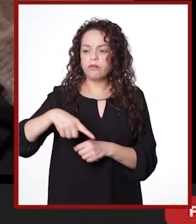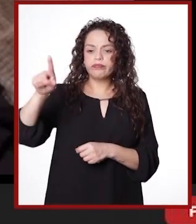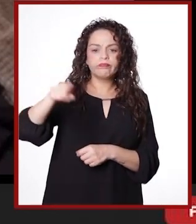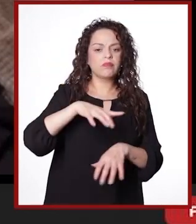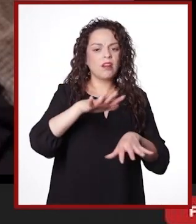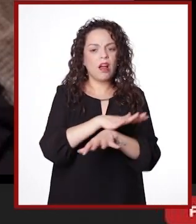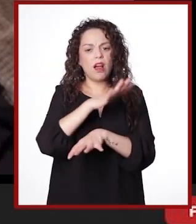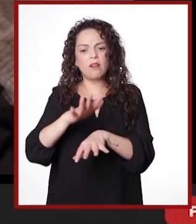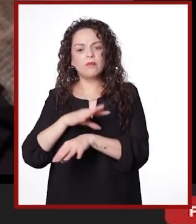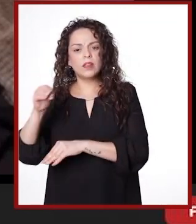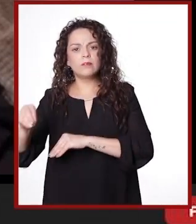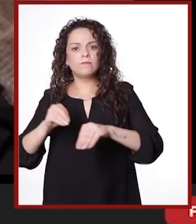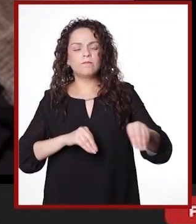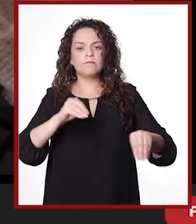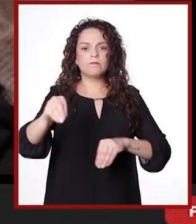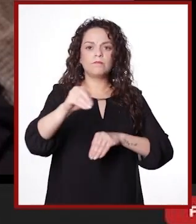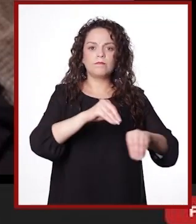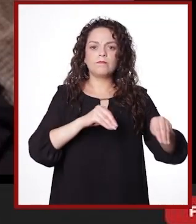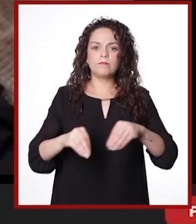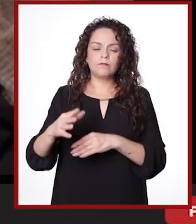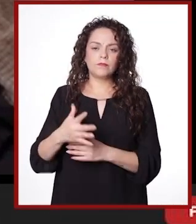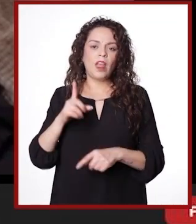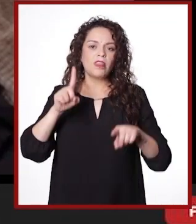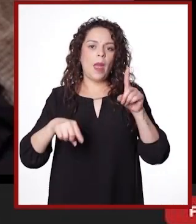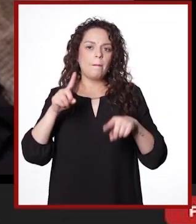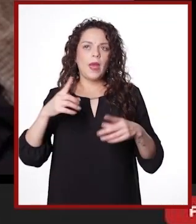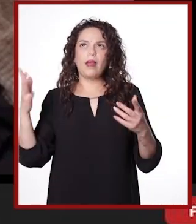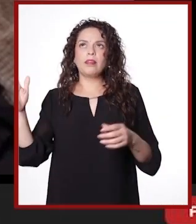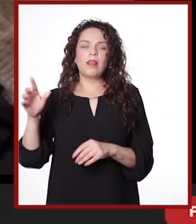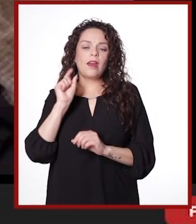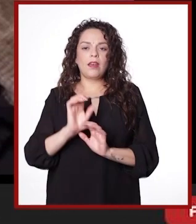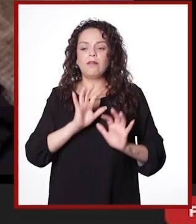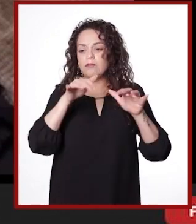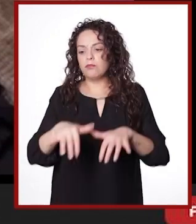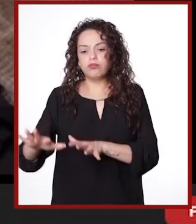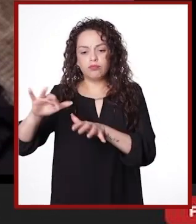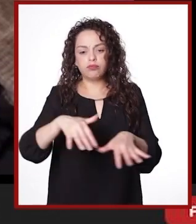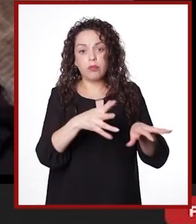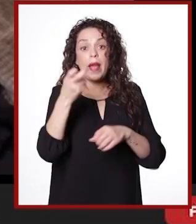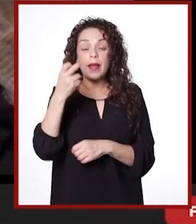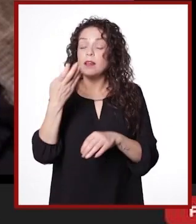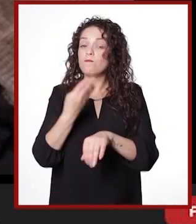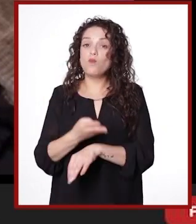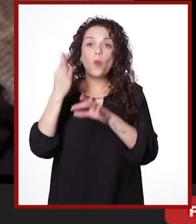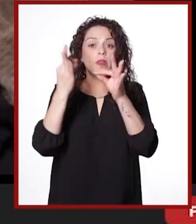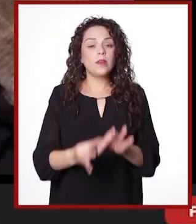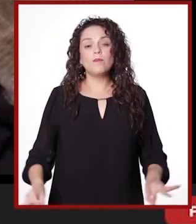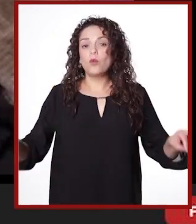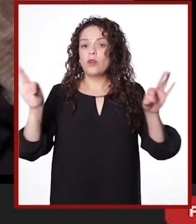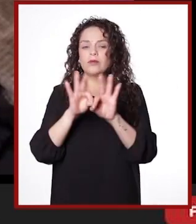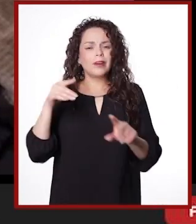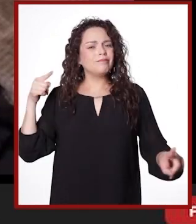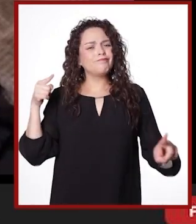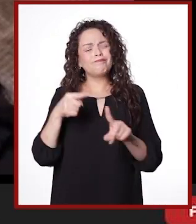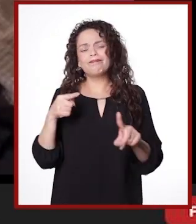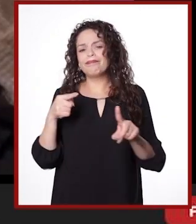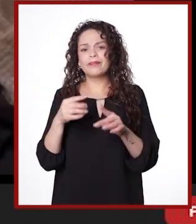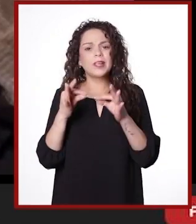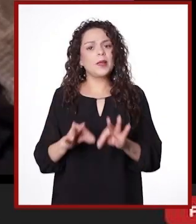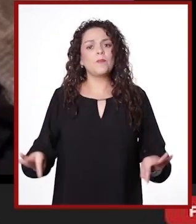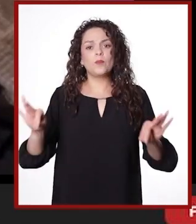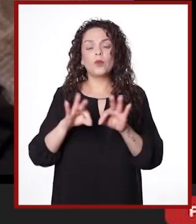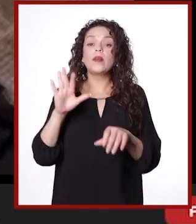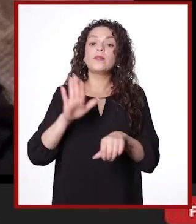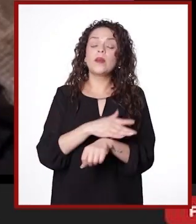cambian de acuerdo a la marea. Y eso es vital, vital, vital, vital. ¿Por qué? Porque ahí se